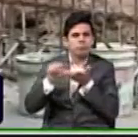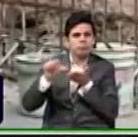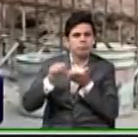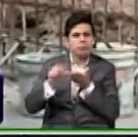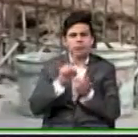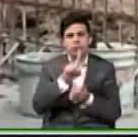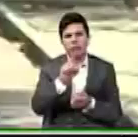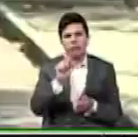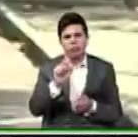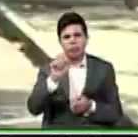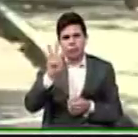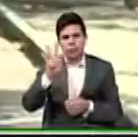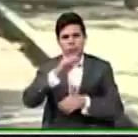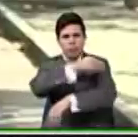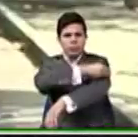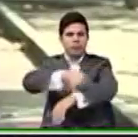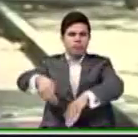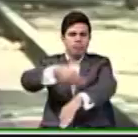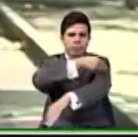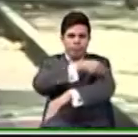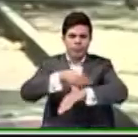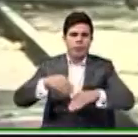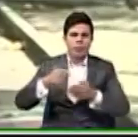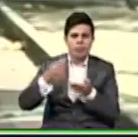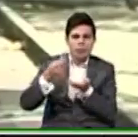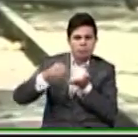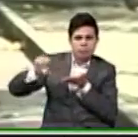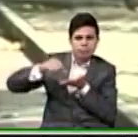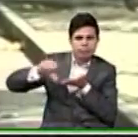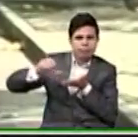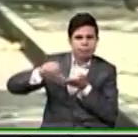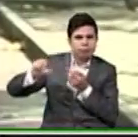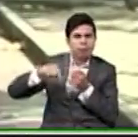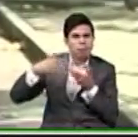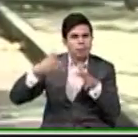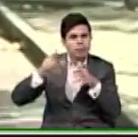1.4 billones de pesos y estaría concluido en unos 6 años.